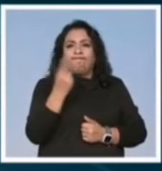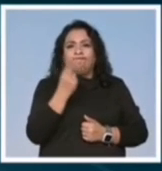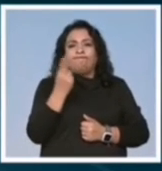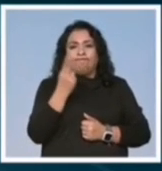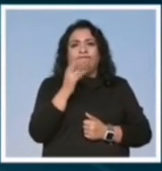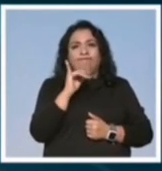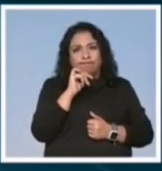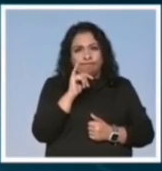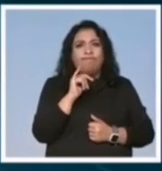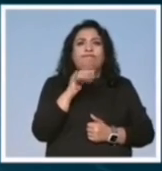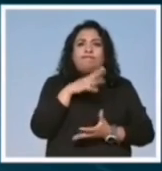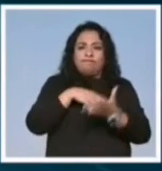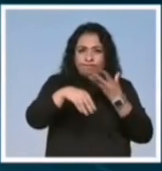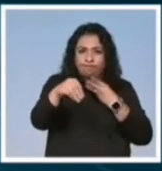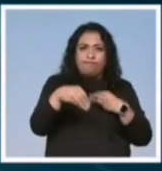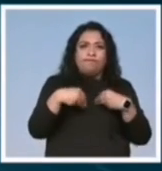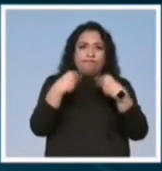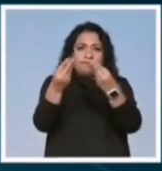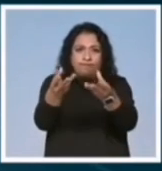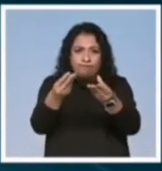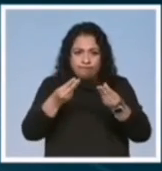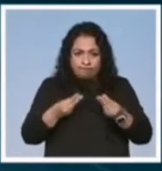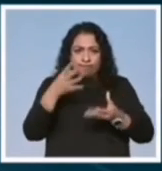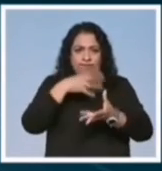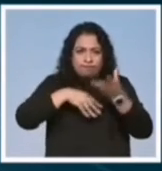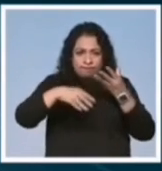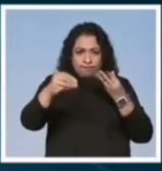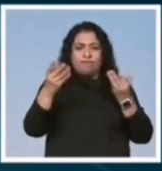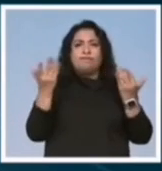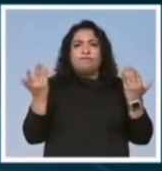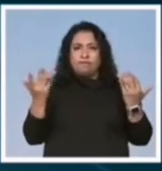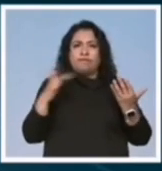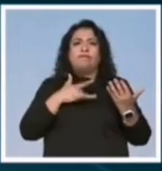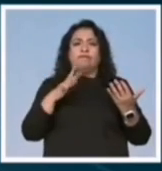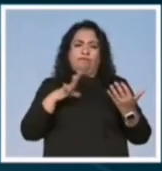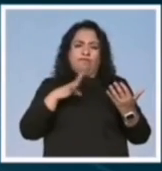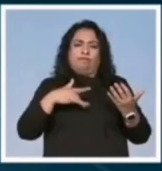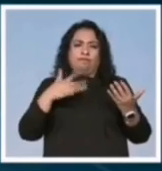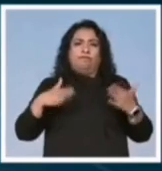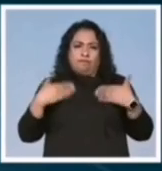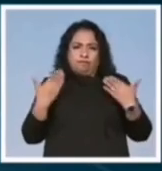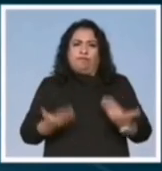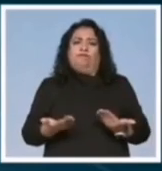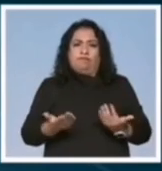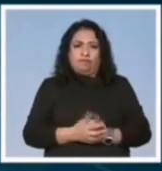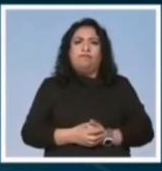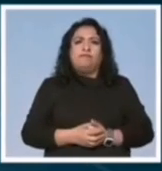de dar y recibir, de esperar, de tener confianza y